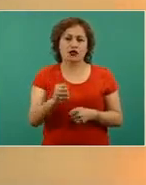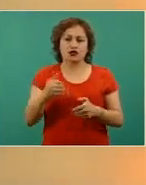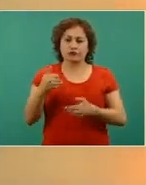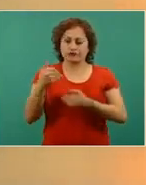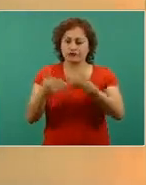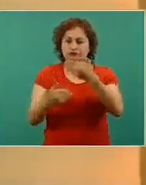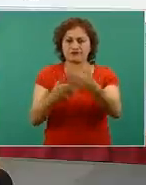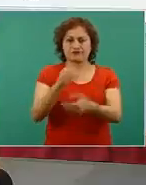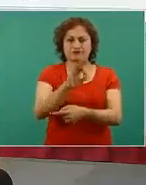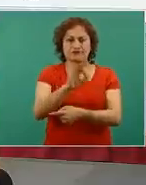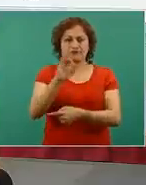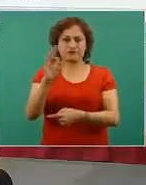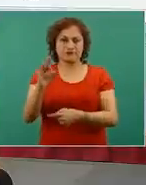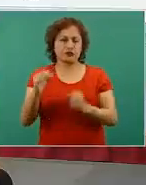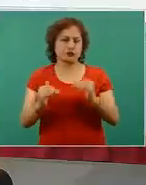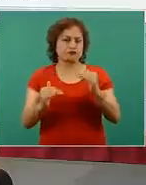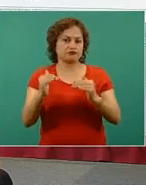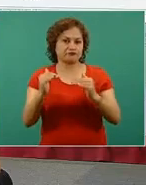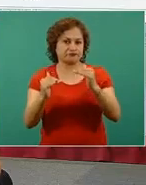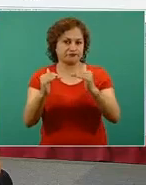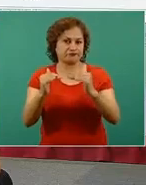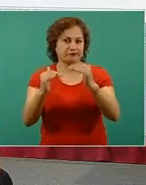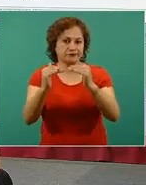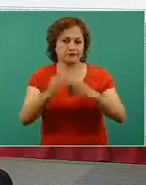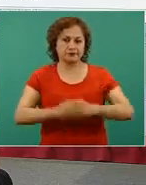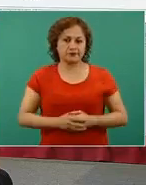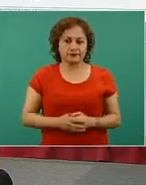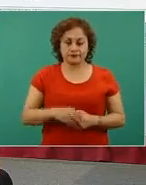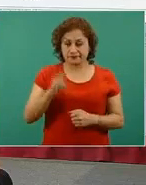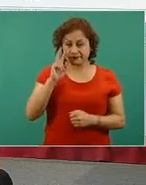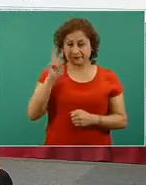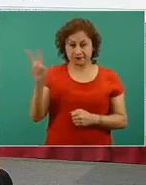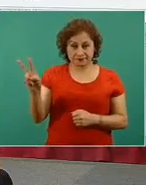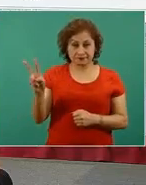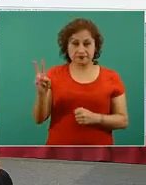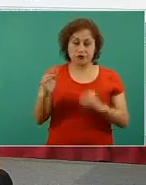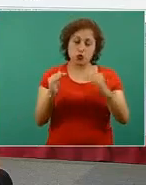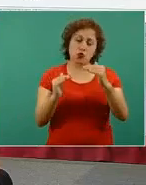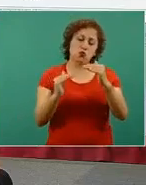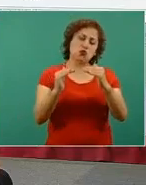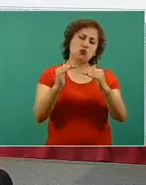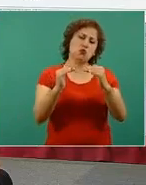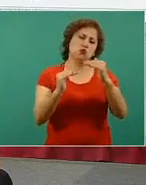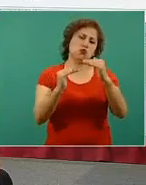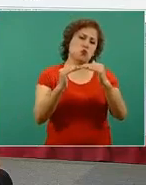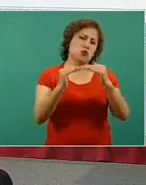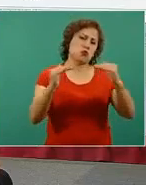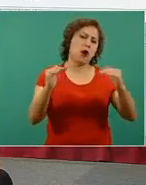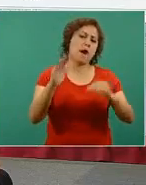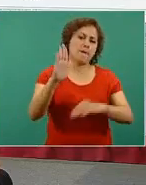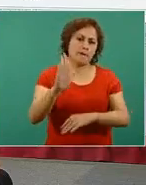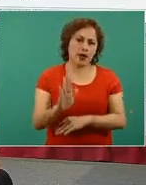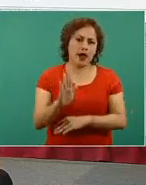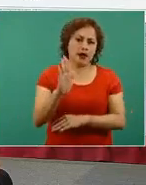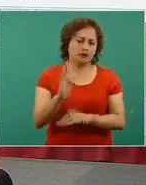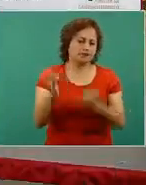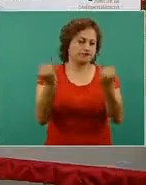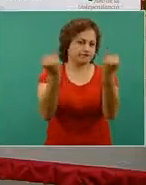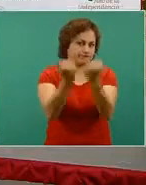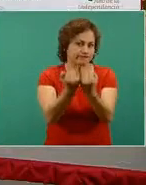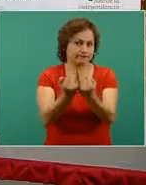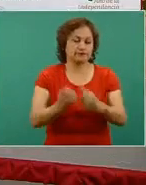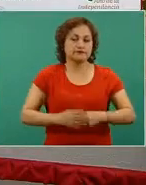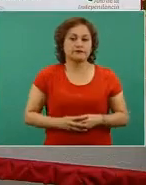esta gráfica. Entonces visualizamos que prácticamente se encuentran, ¿no?, en un mismo nivel, y pues